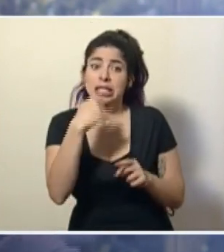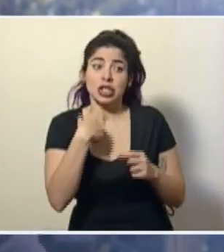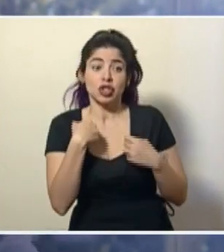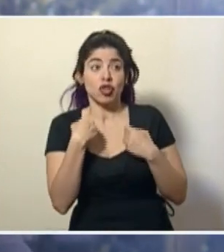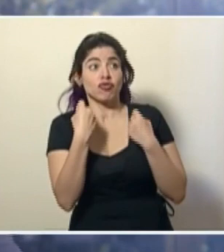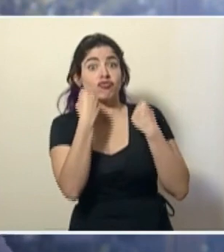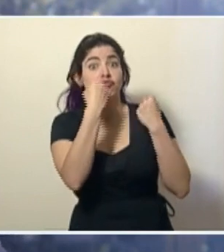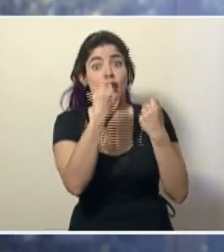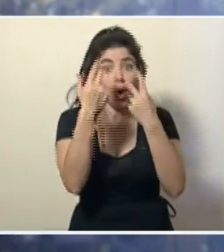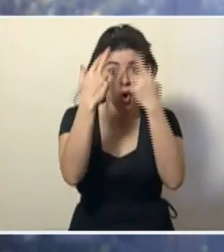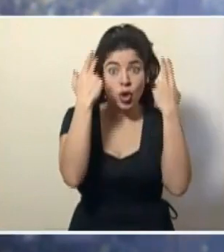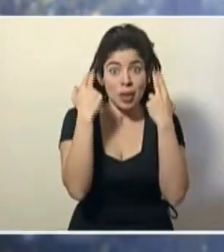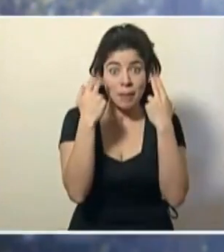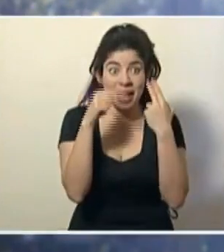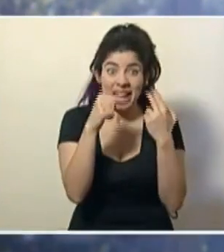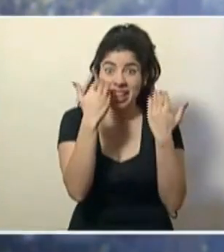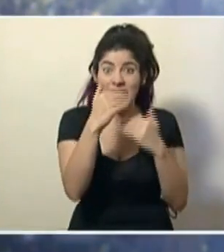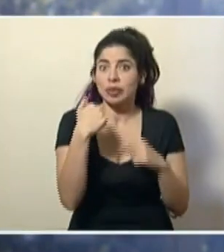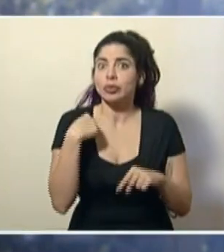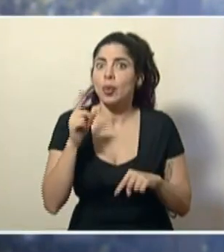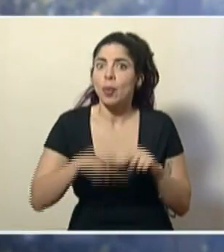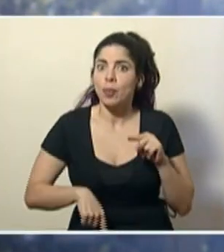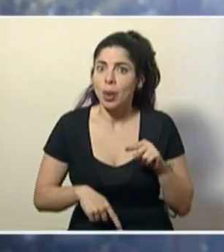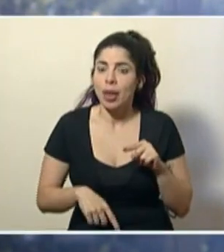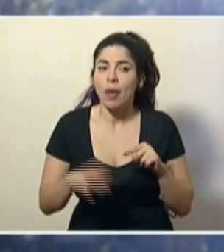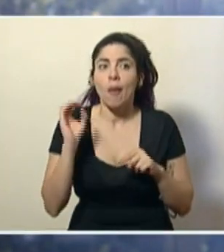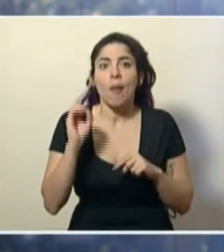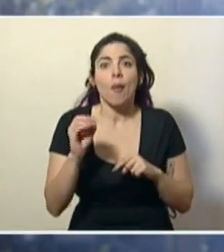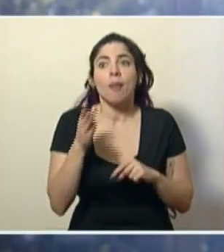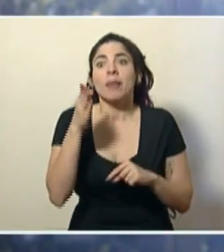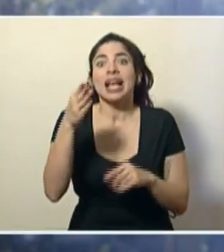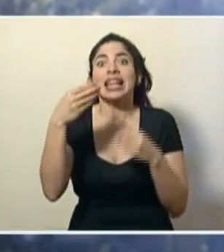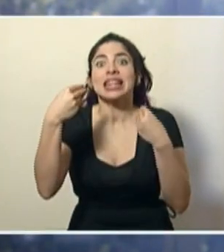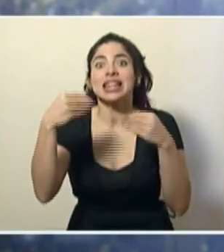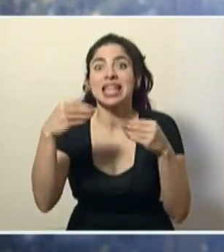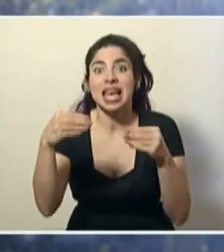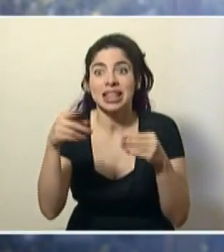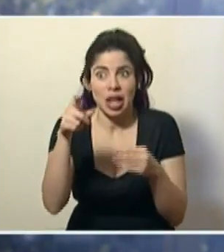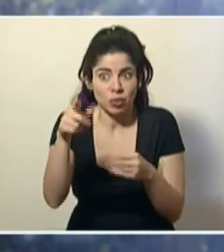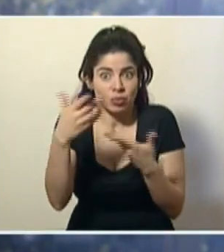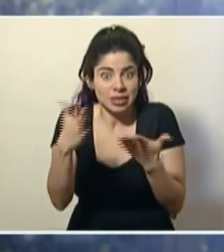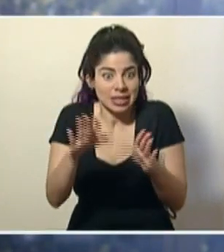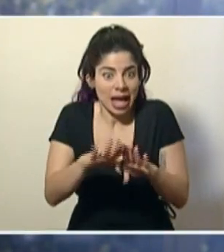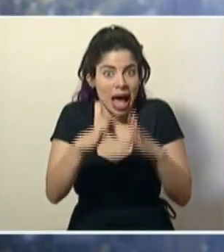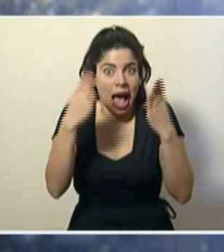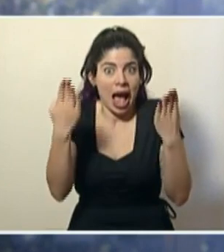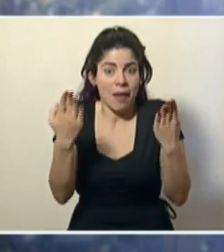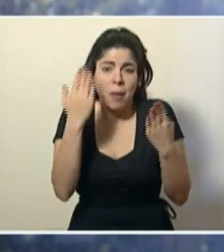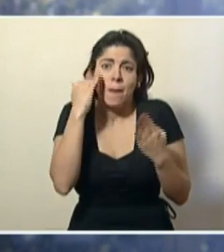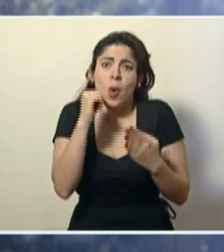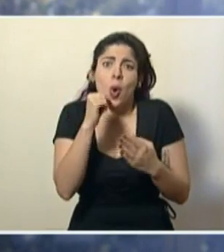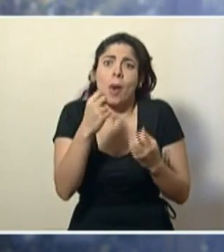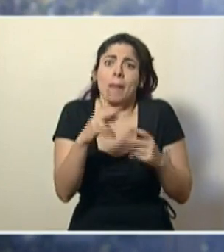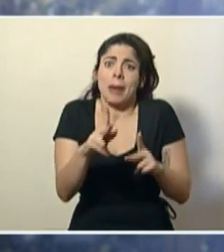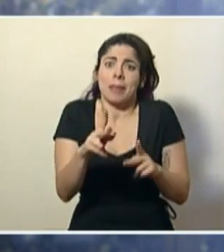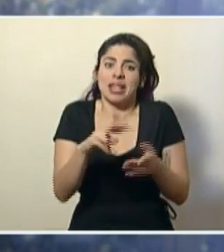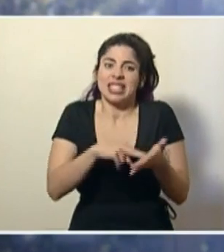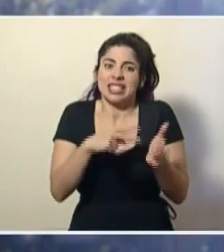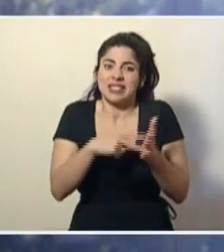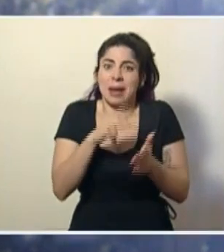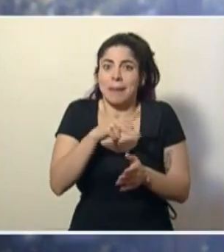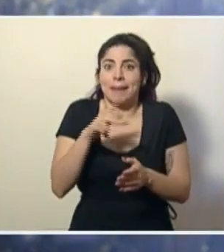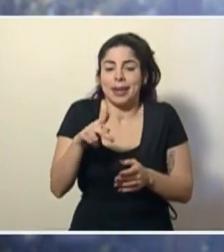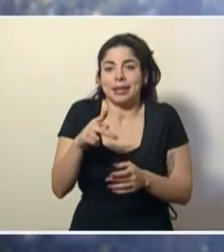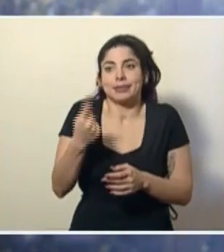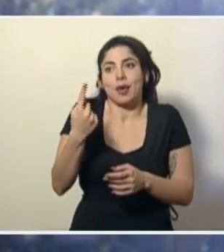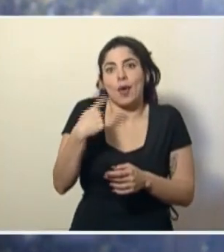a cortarme el pelo al salón el día de restricción no, ni para ir a una tienda que ustedes están habilitando para que se utilice no, y esto obliga a la